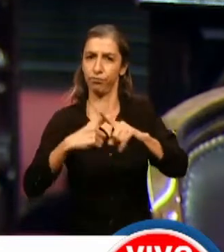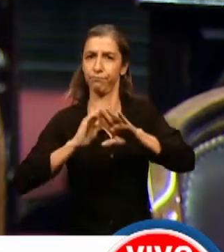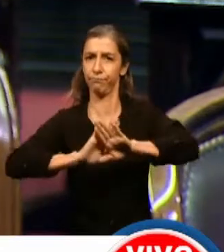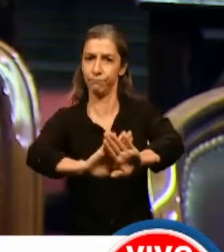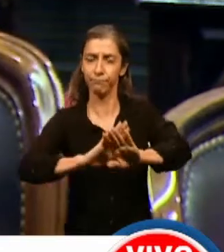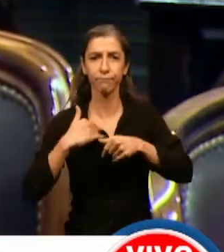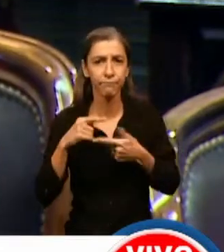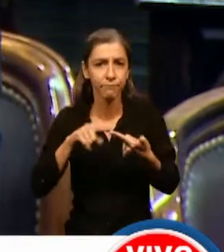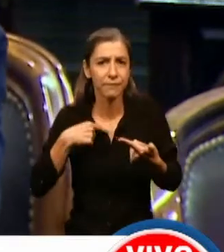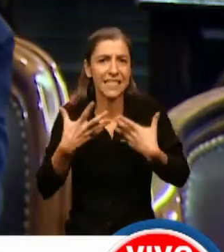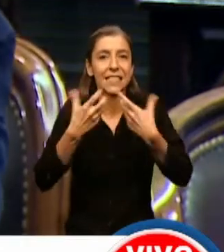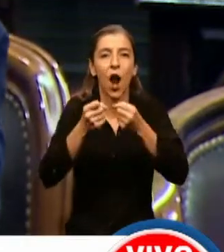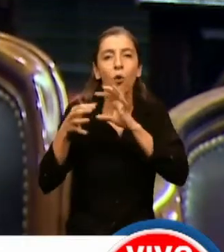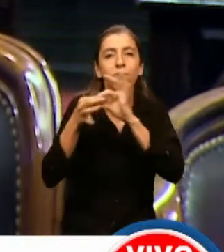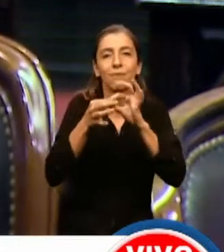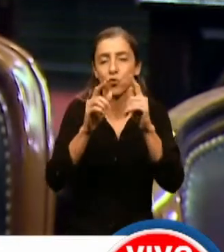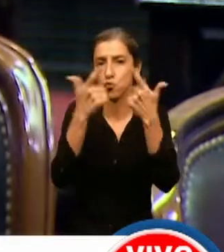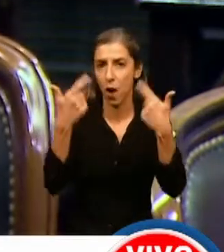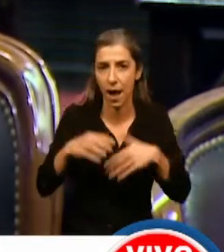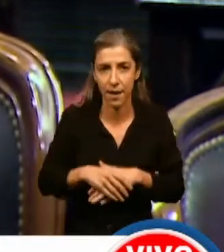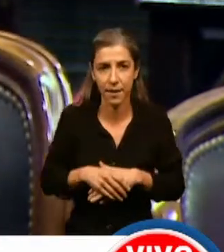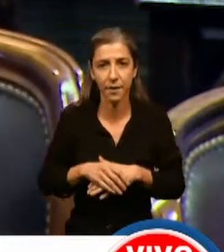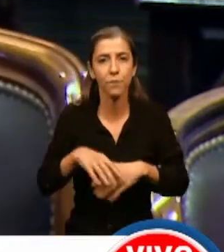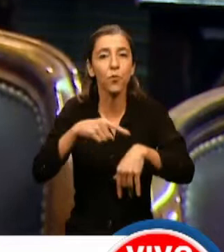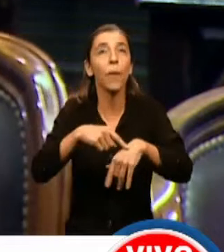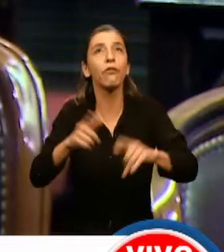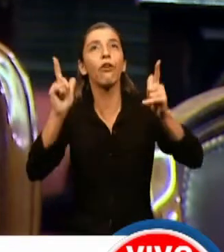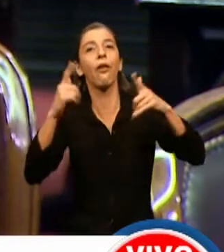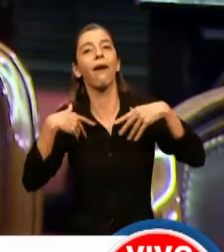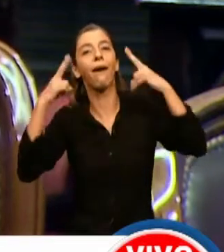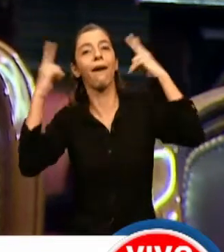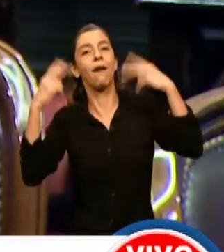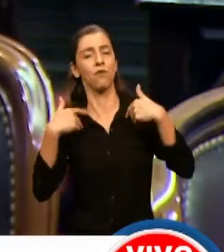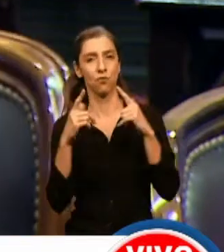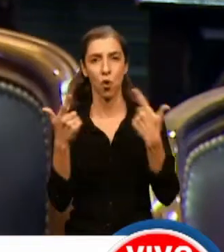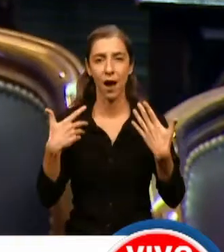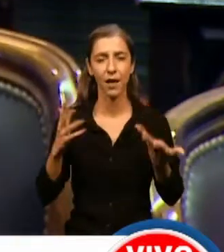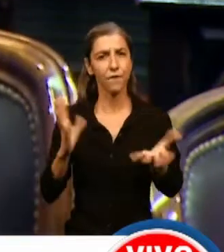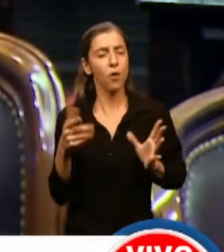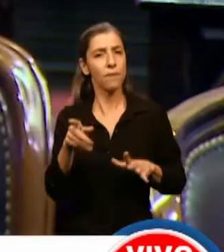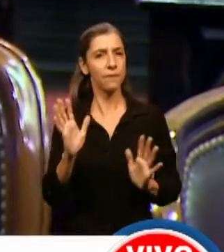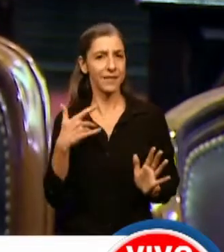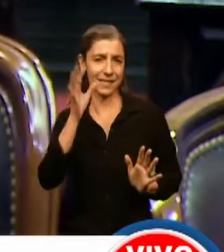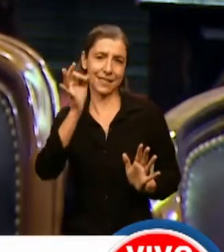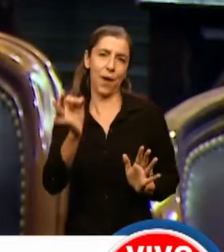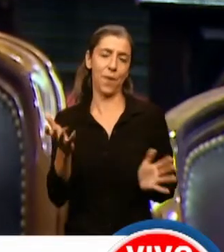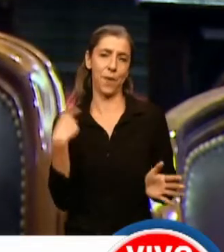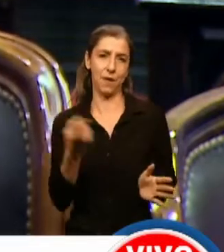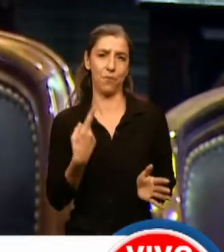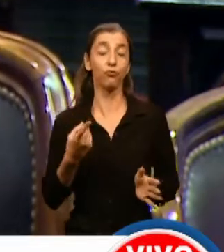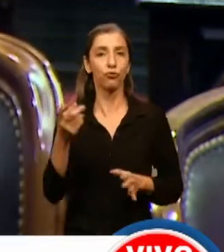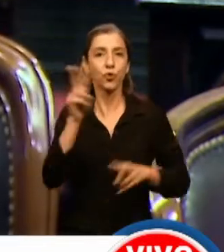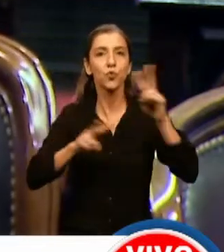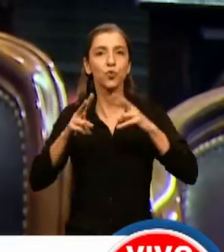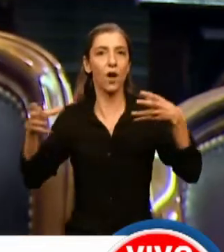cultura, el ocio y el hábitat. Mire, a 3 meses de la desaparición